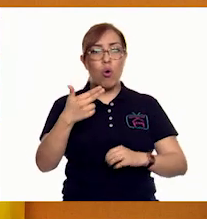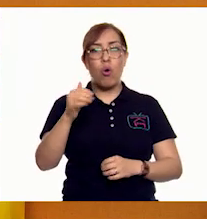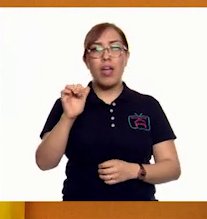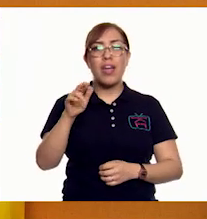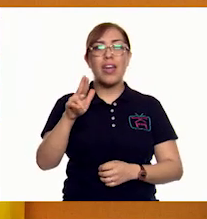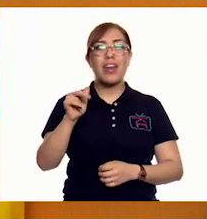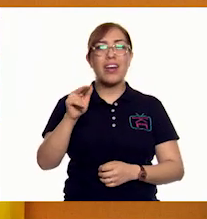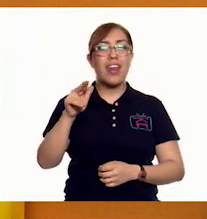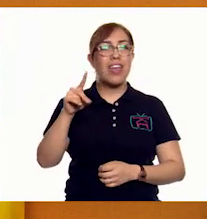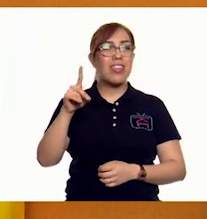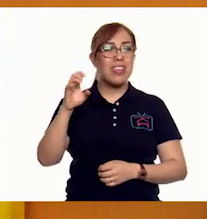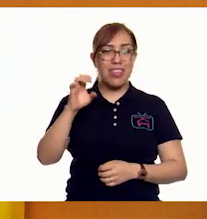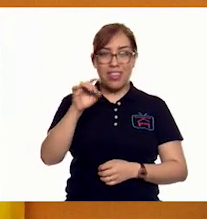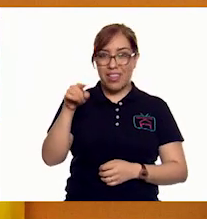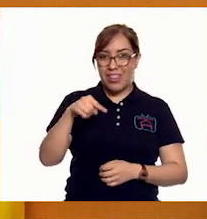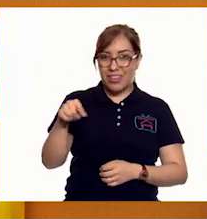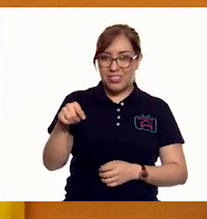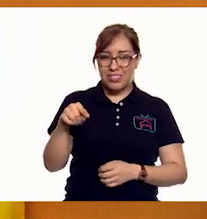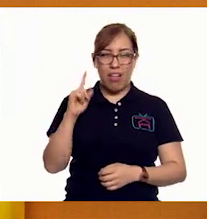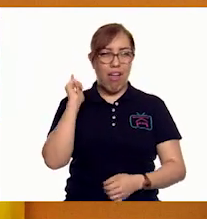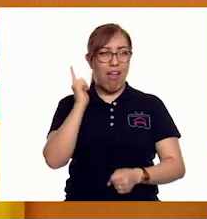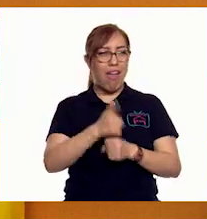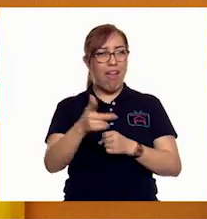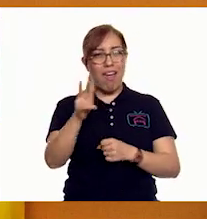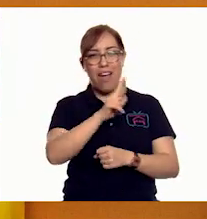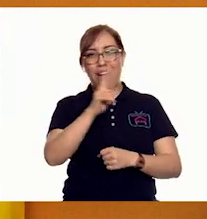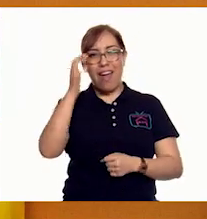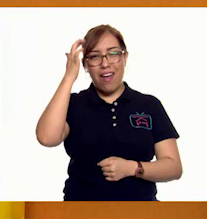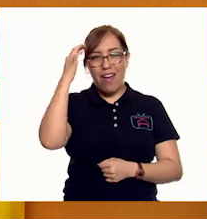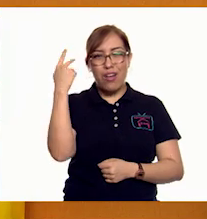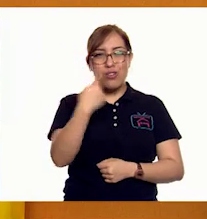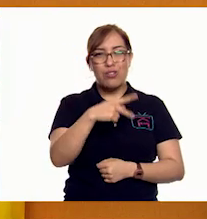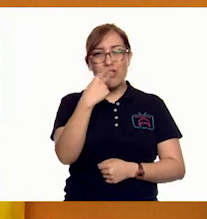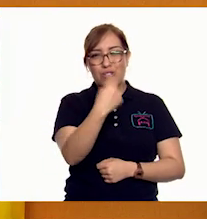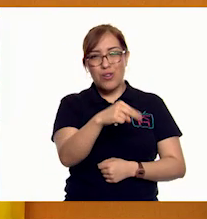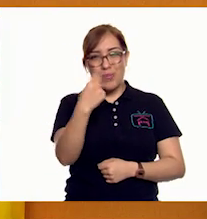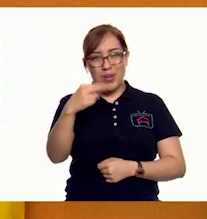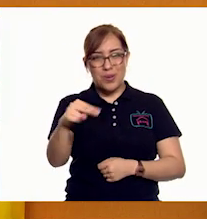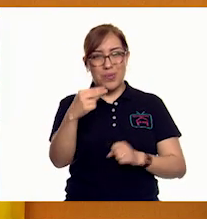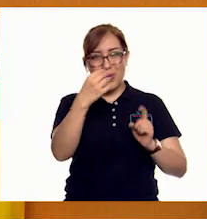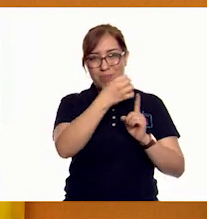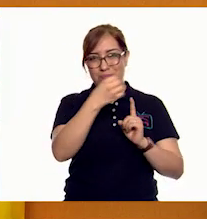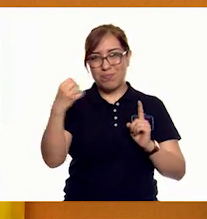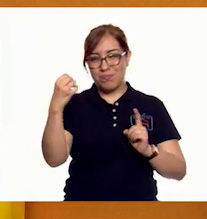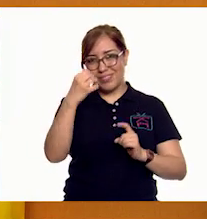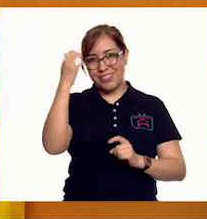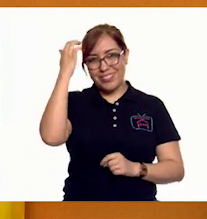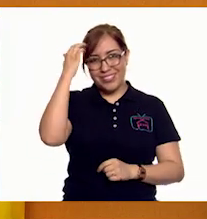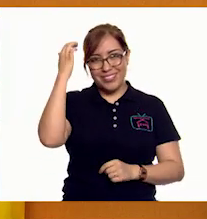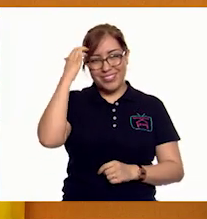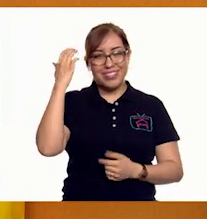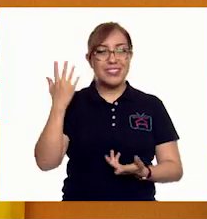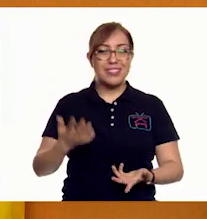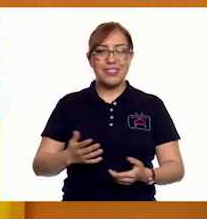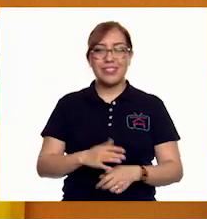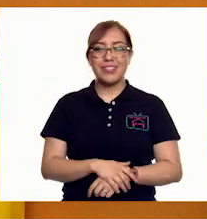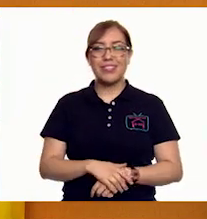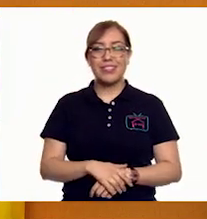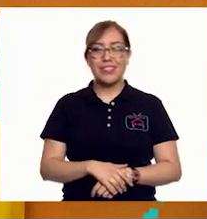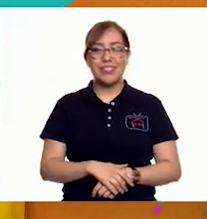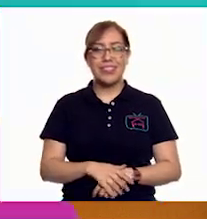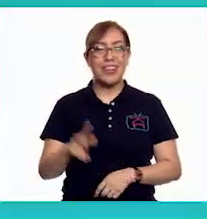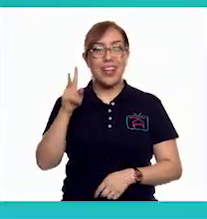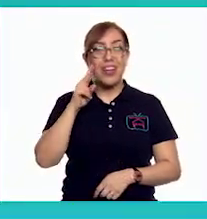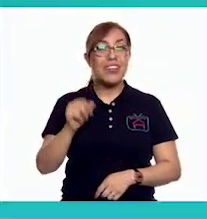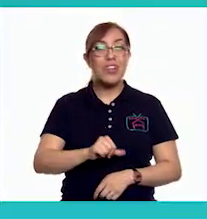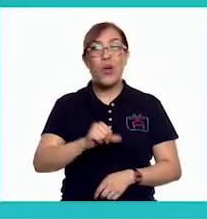esta manera reconocemos sus apellidos y también es necesario que conozcamos sus nombres. Por supuesto que sí. ¿Qué te parece, Pilar, si vamos a ver otro